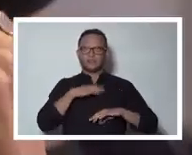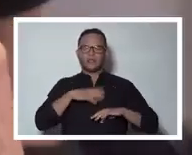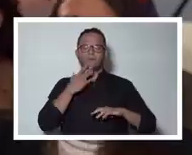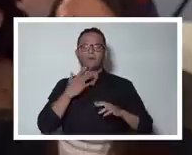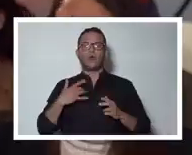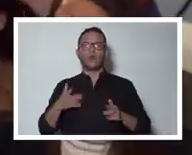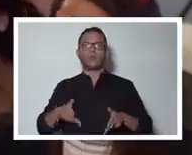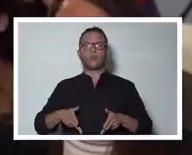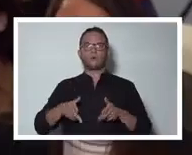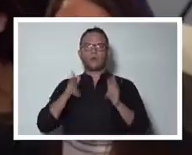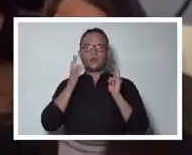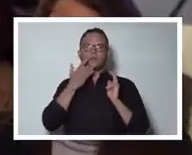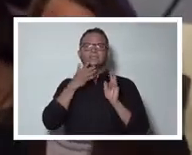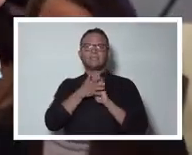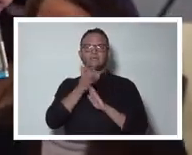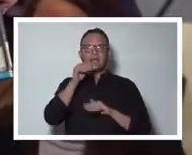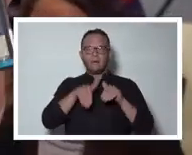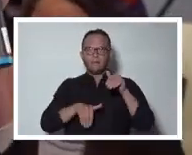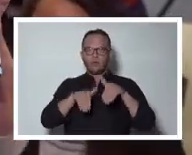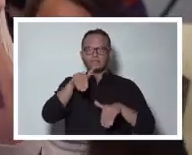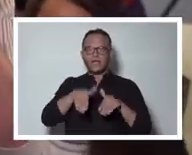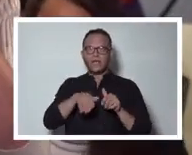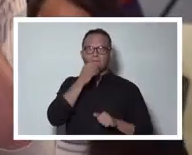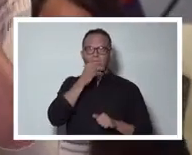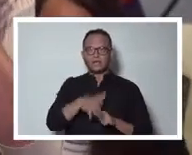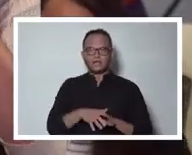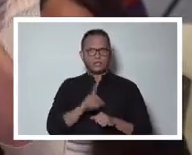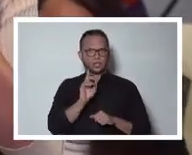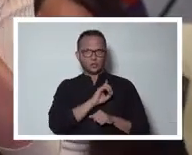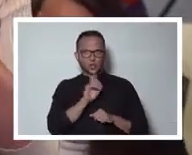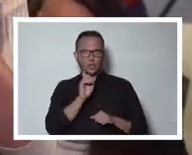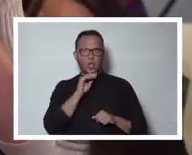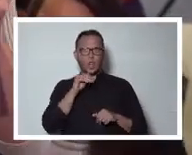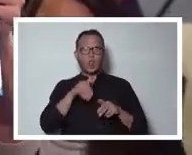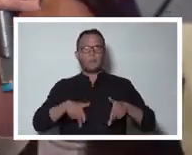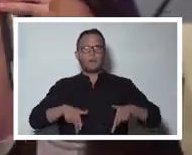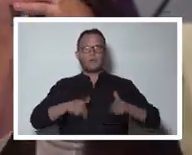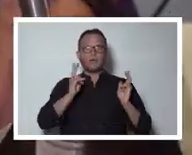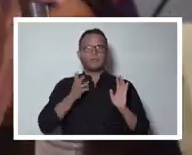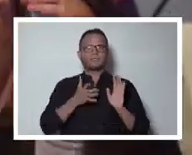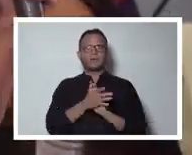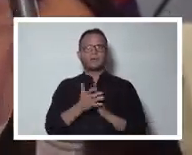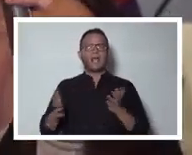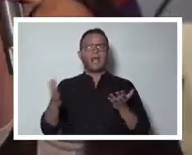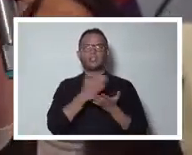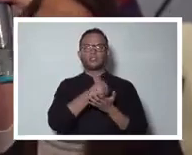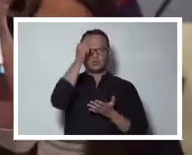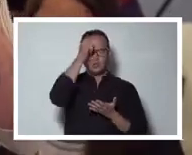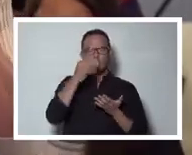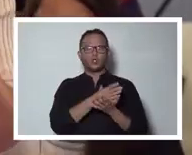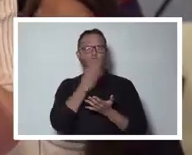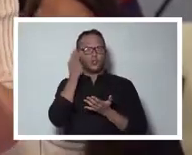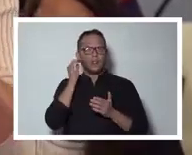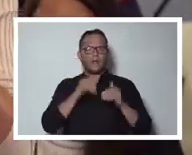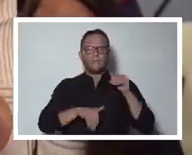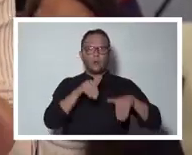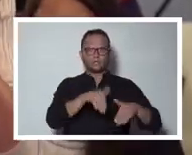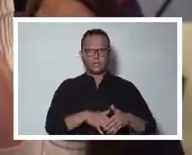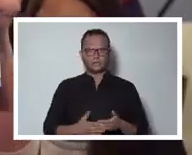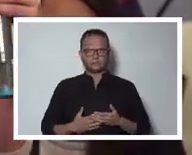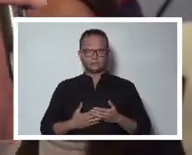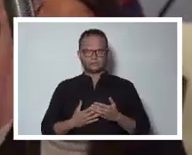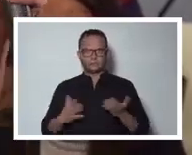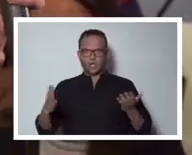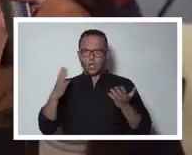democracia es votar bien no miren es que votemos todos y todas democracia es que